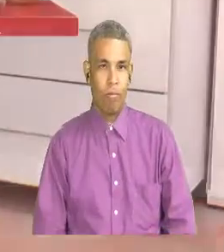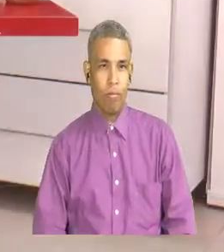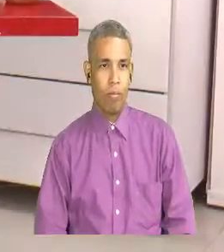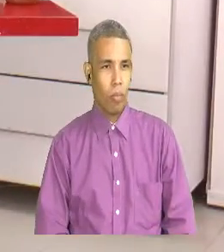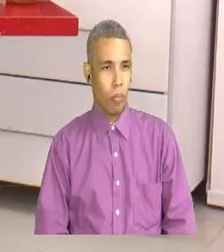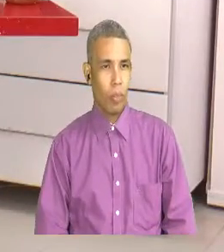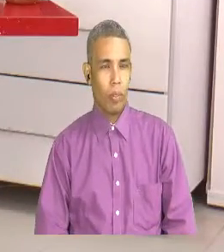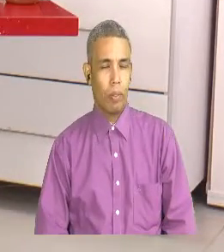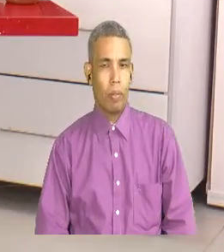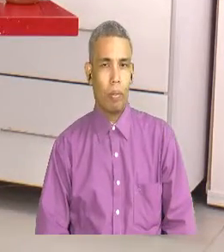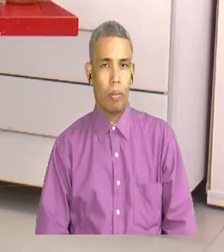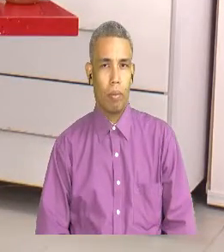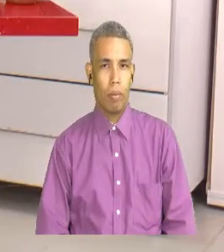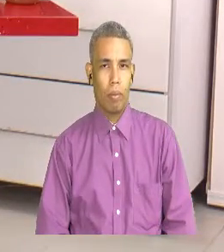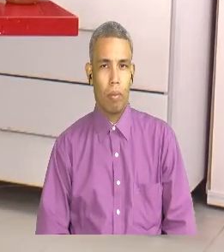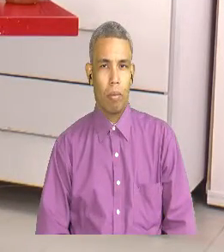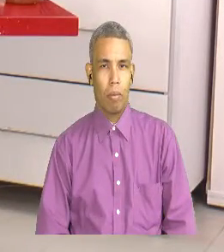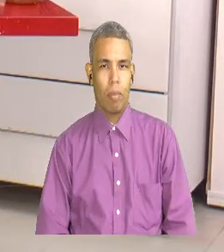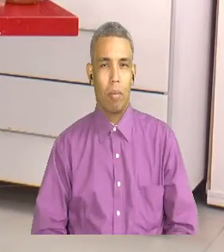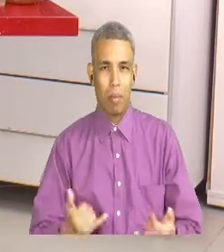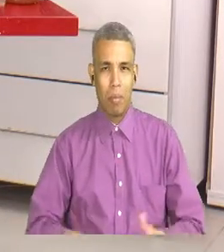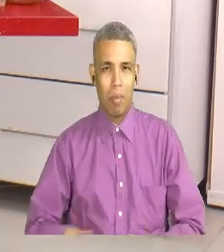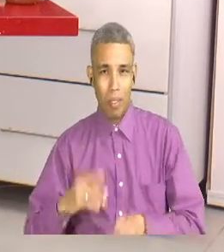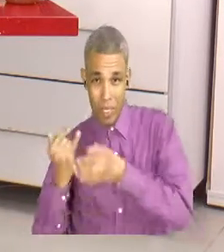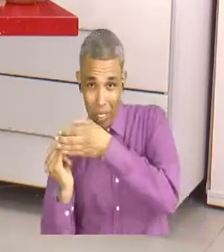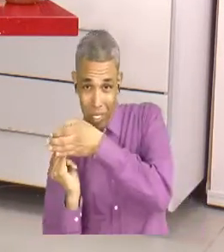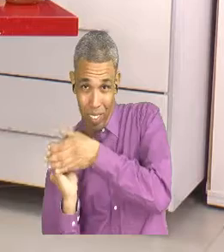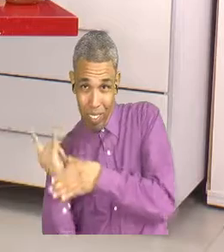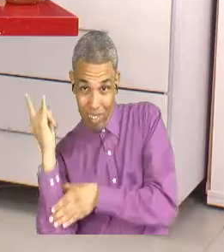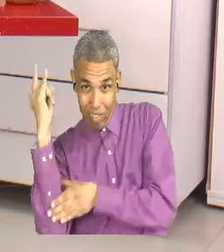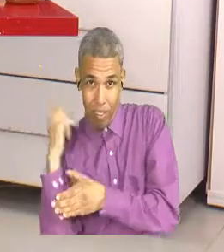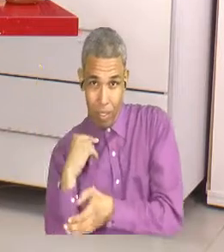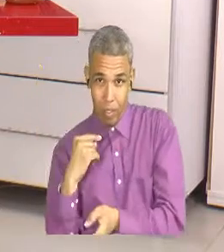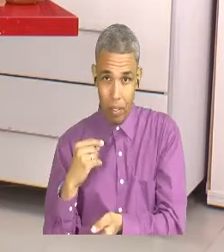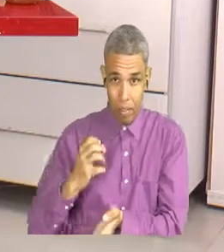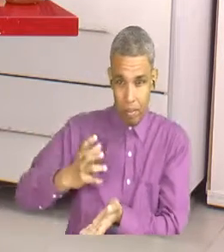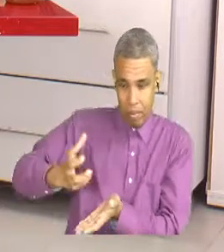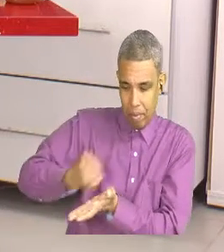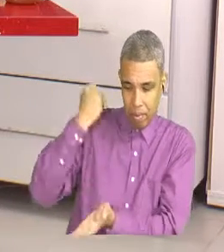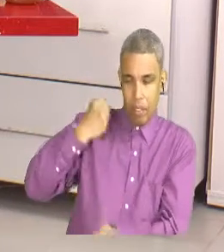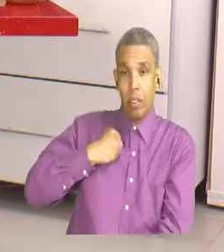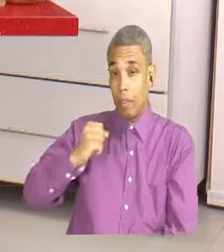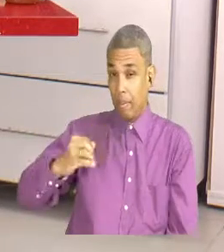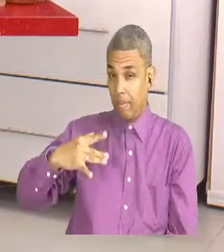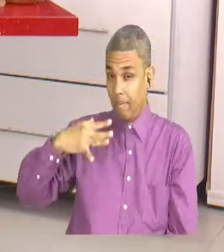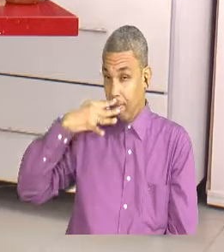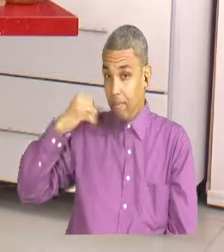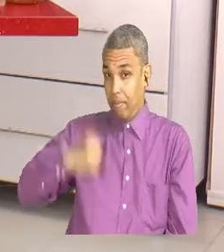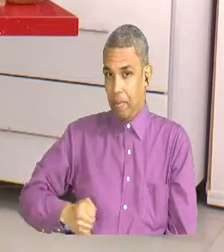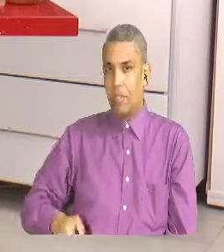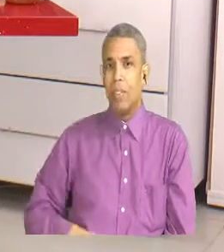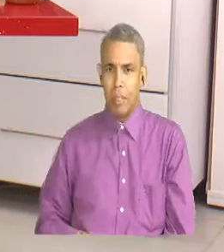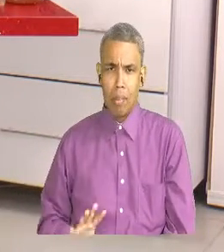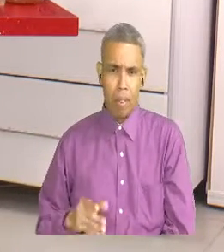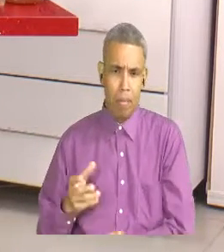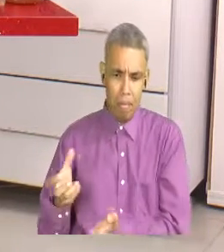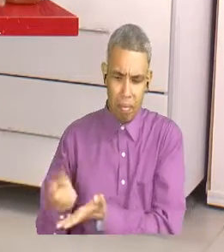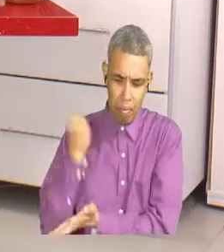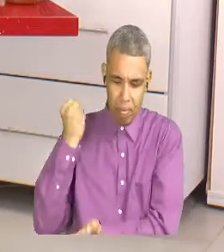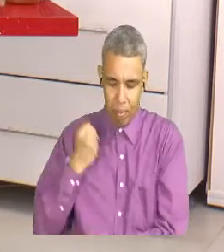la salsa le vamos a adicionar cilantro. Siempre el cilantro, la cebollita, va bien con la mezcla